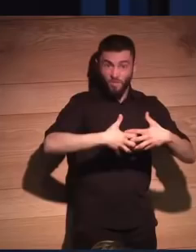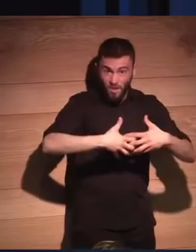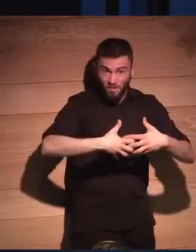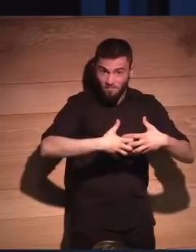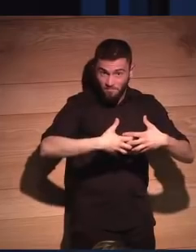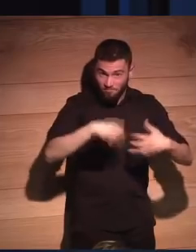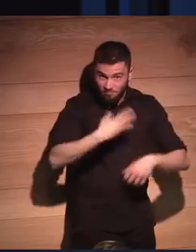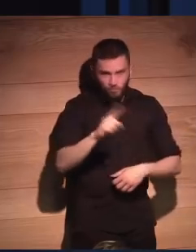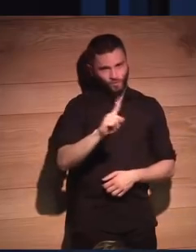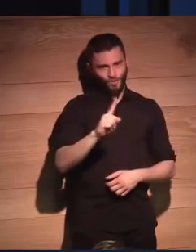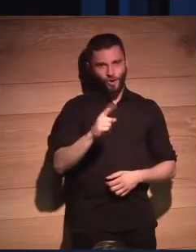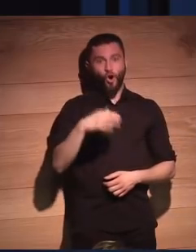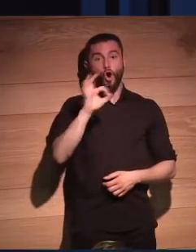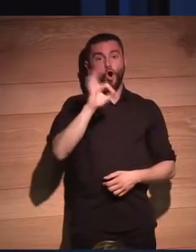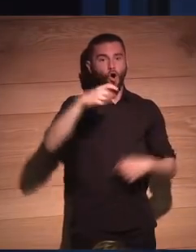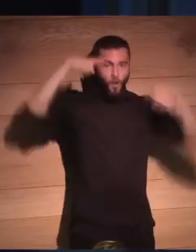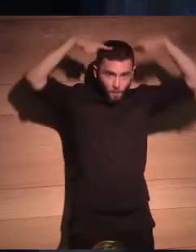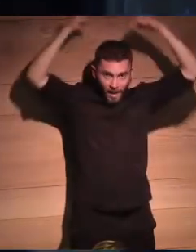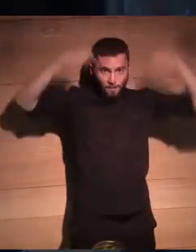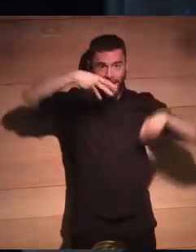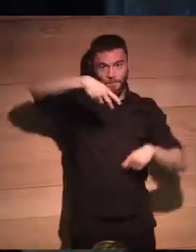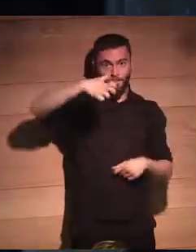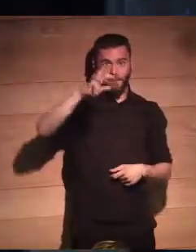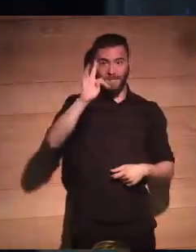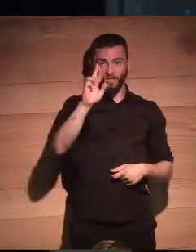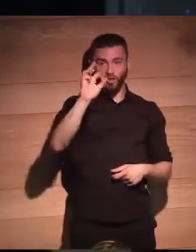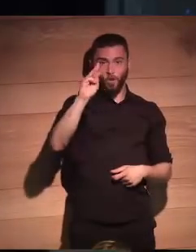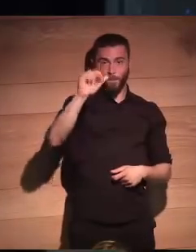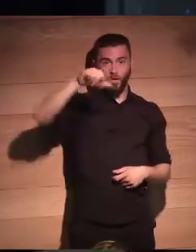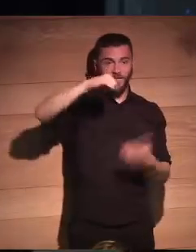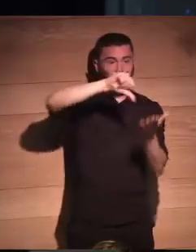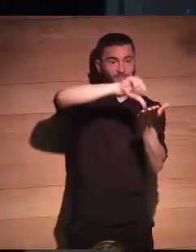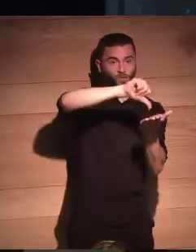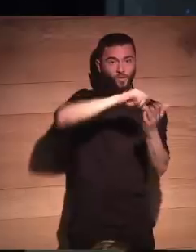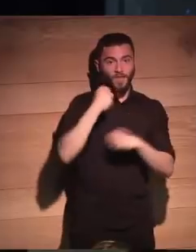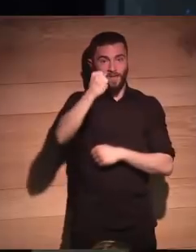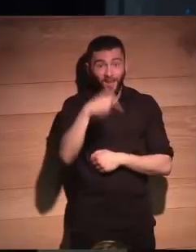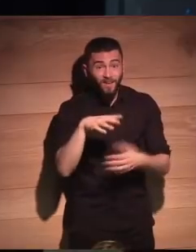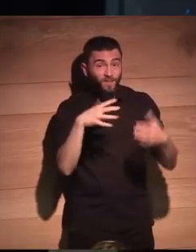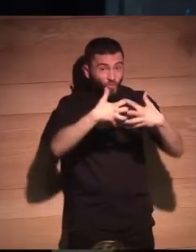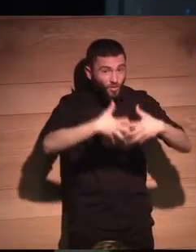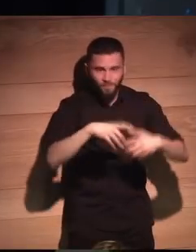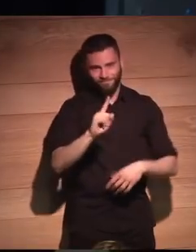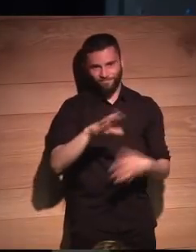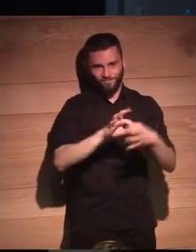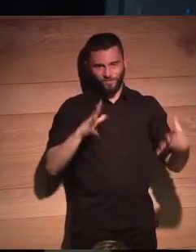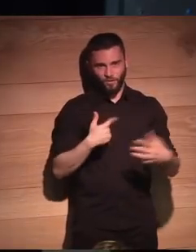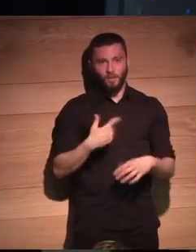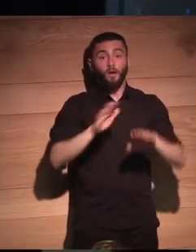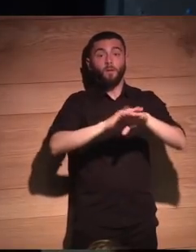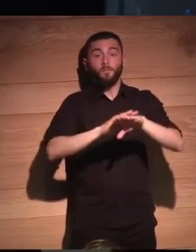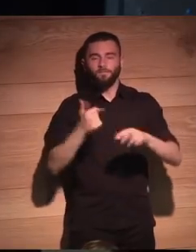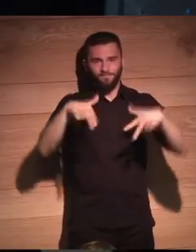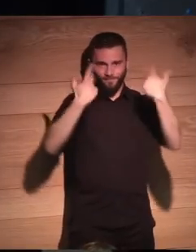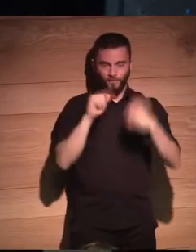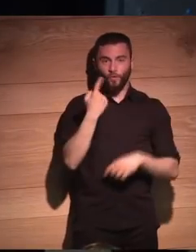decir, va con el personaje mucho. Totalmente de acuerdo. Y además en Gotham, por ejemplo, perdón, era solamente un segundo. Hay